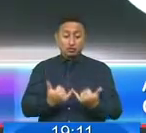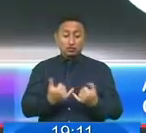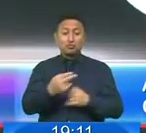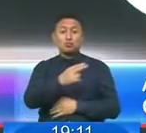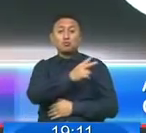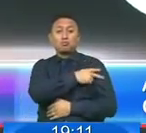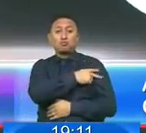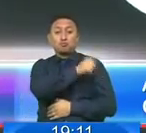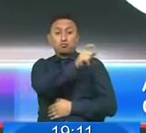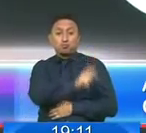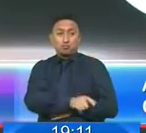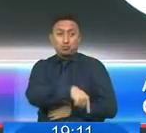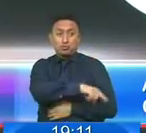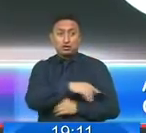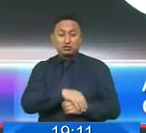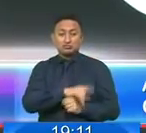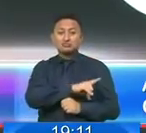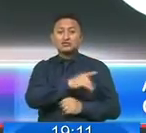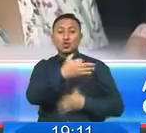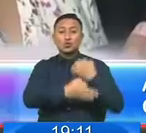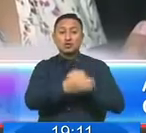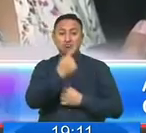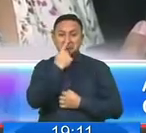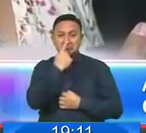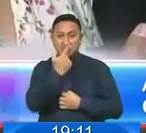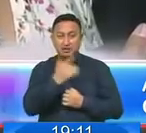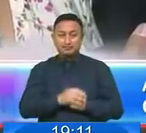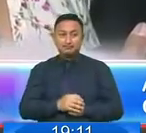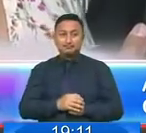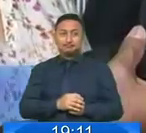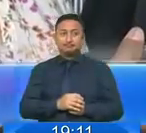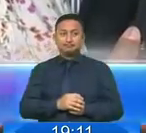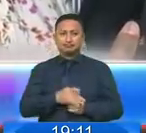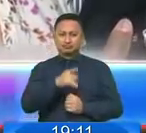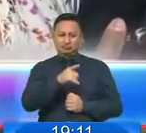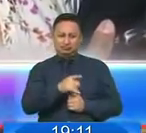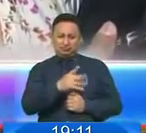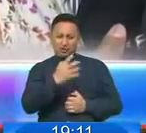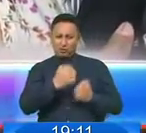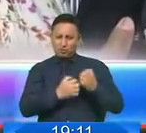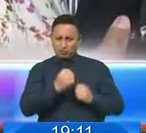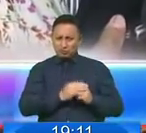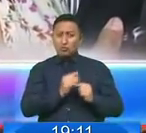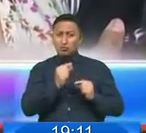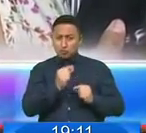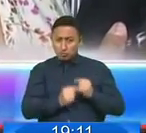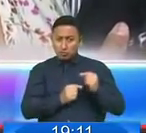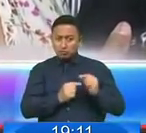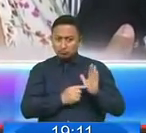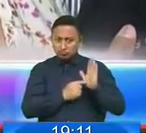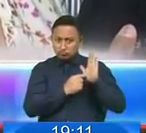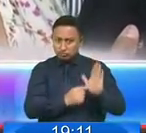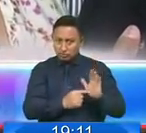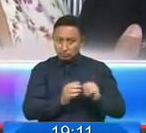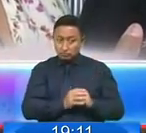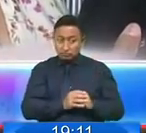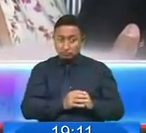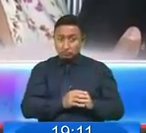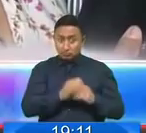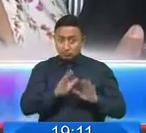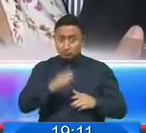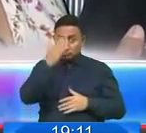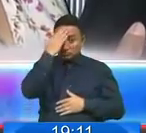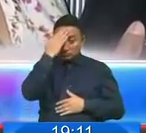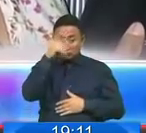por una supuesta intromisión en el sistema judicial. Hay una serie de irregularidades que se irán develando para el país para que sepan que